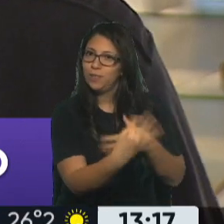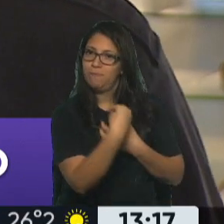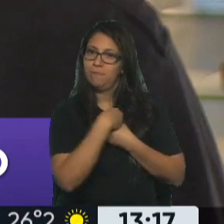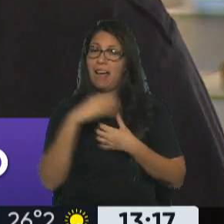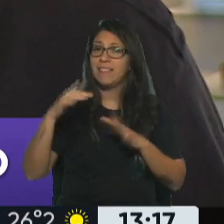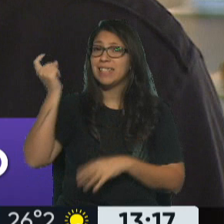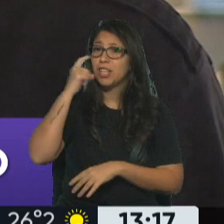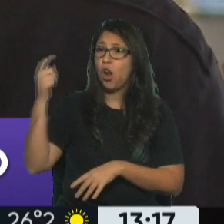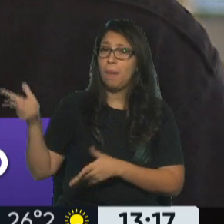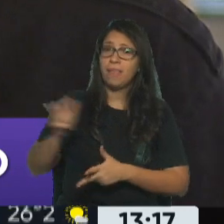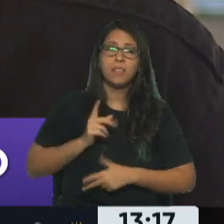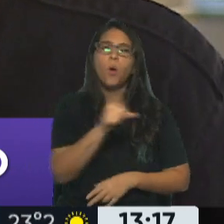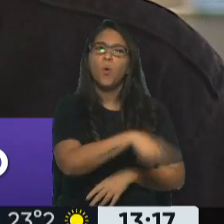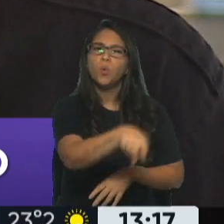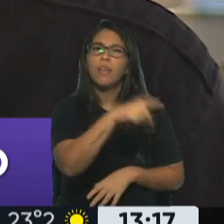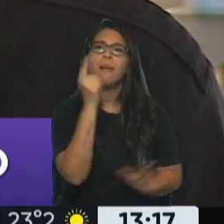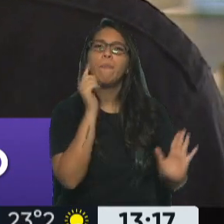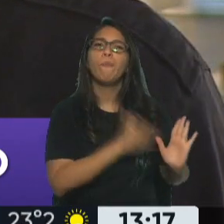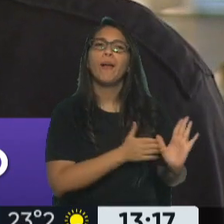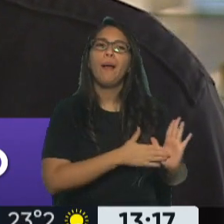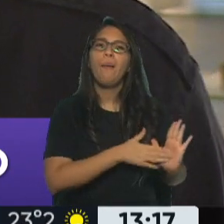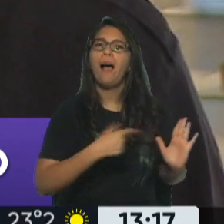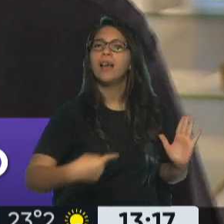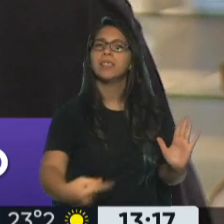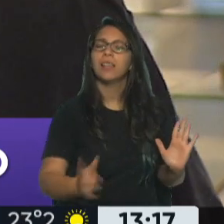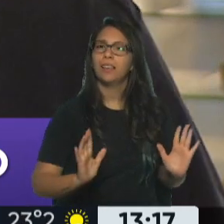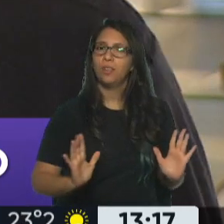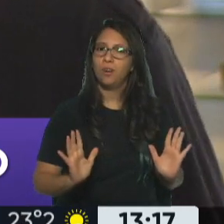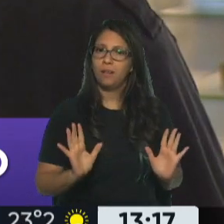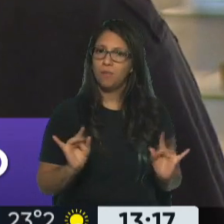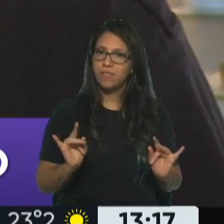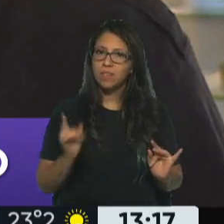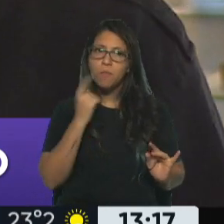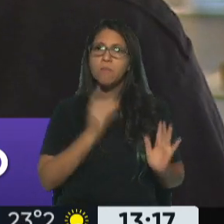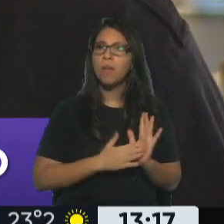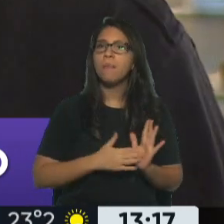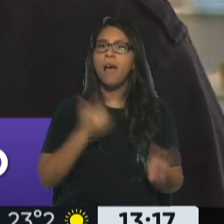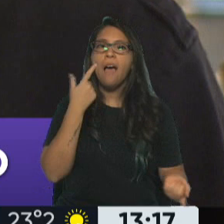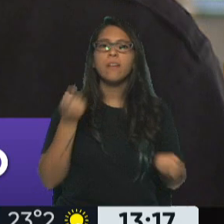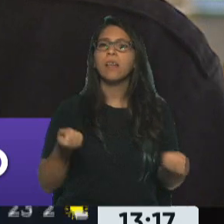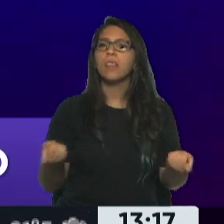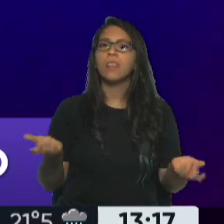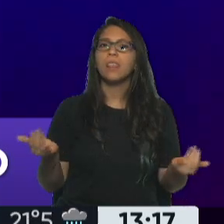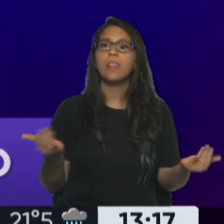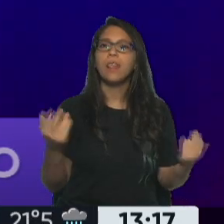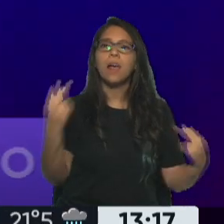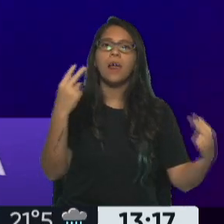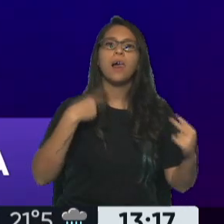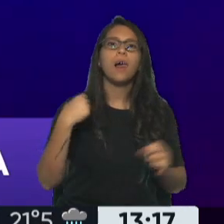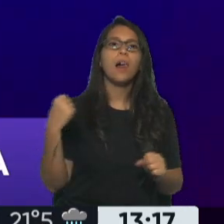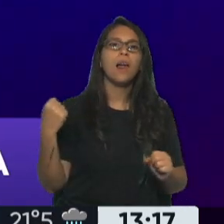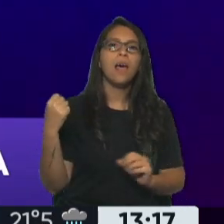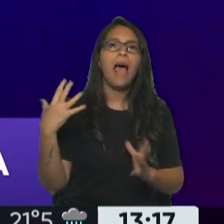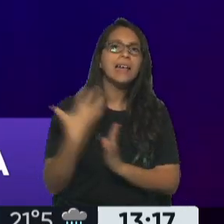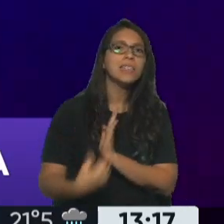psicóloga me dice es que ustedes están testeando todo el tiempo muy es muy difícil todo el tiempo uno está buscando como la aprobación ya sea que